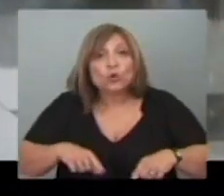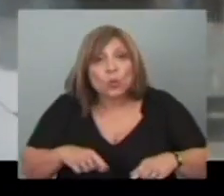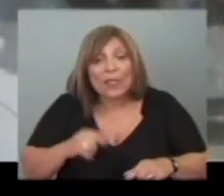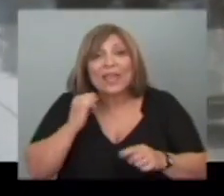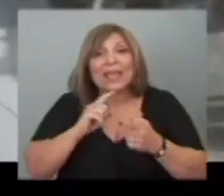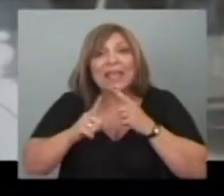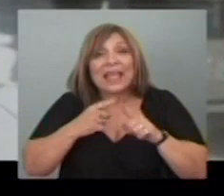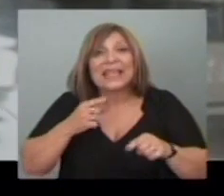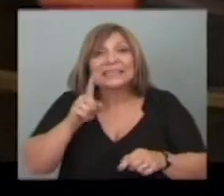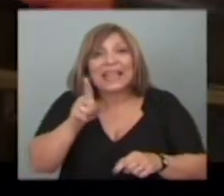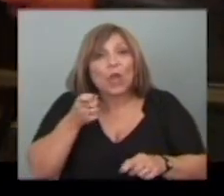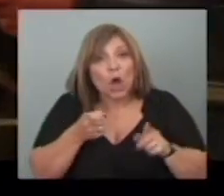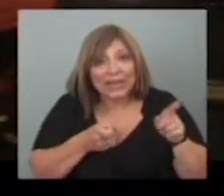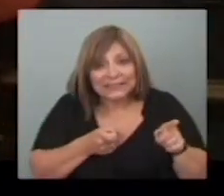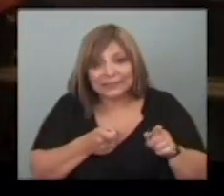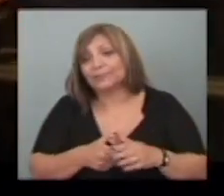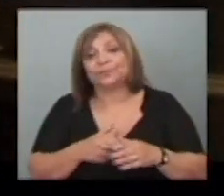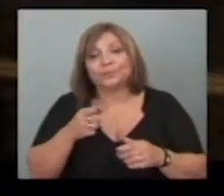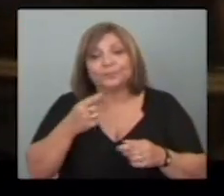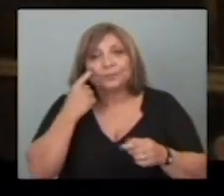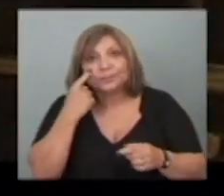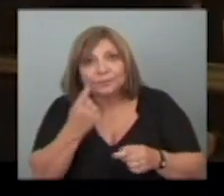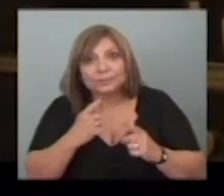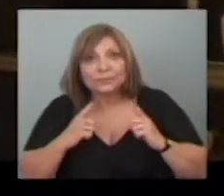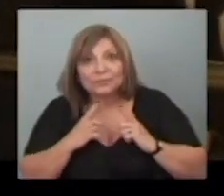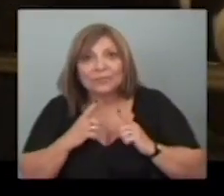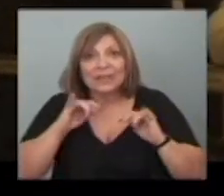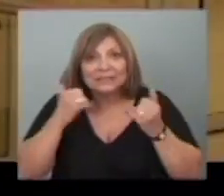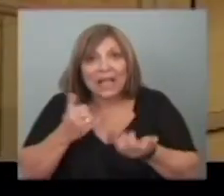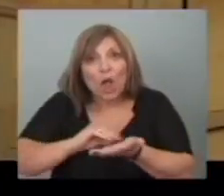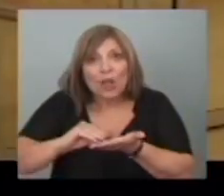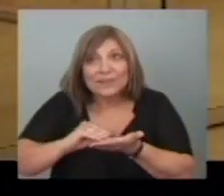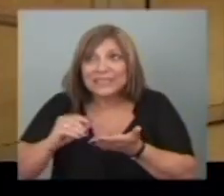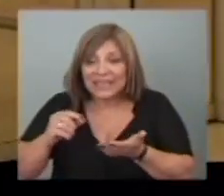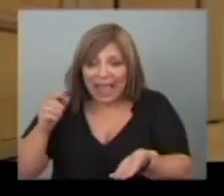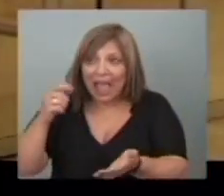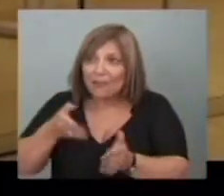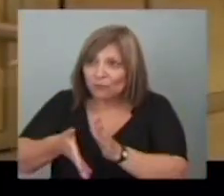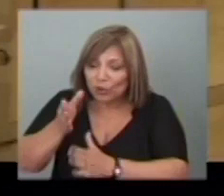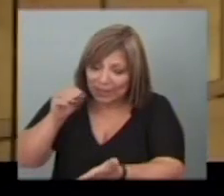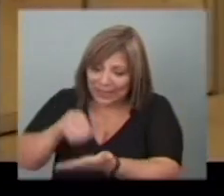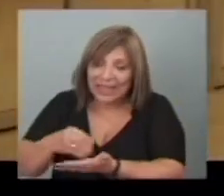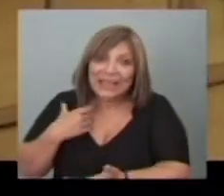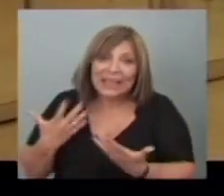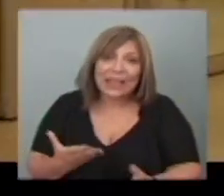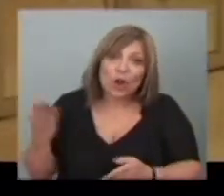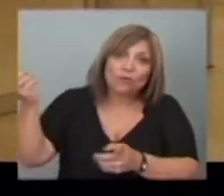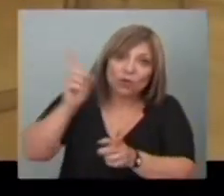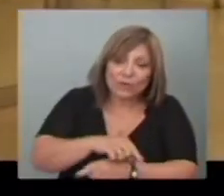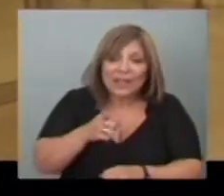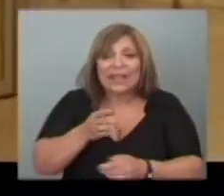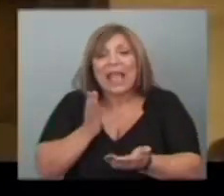Vinculación del Ministerio de Relaciones Exteriores, se toma en cuenta quienes pasaron por la Oficina de Retorno y Bienvenida y la Oficina de Asistencia